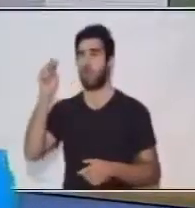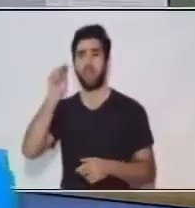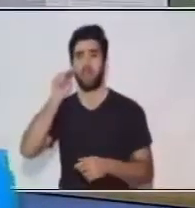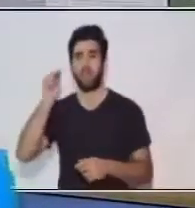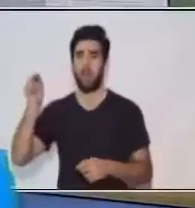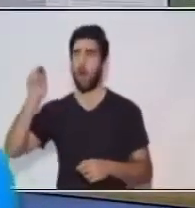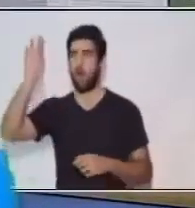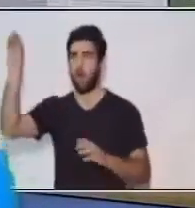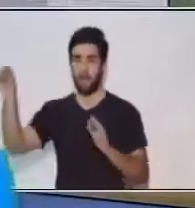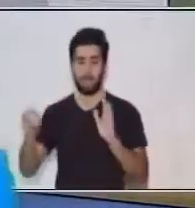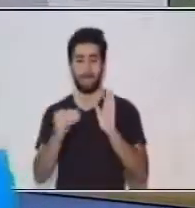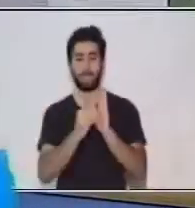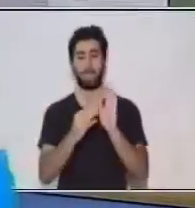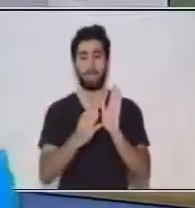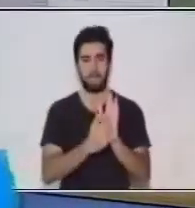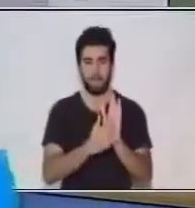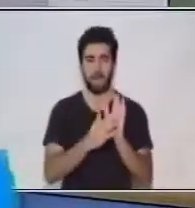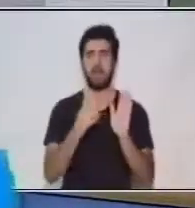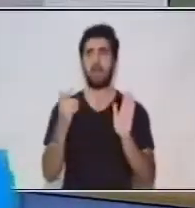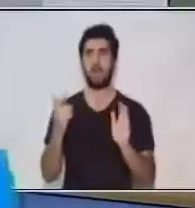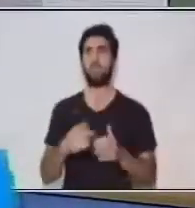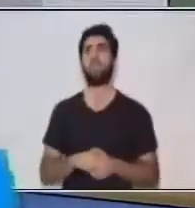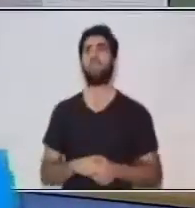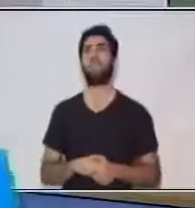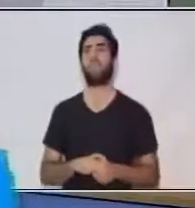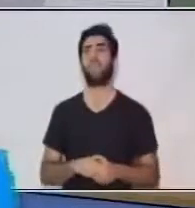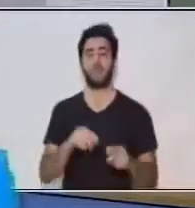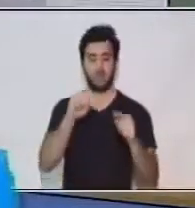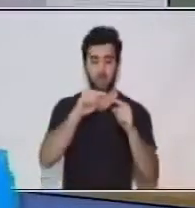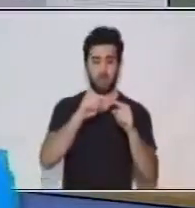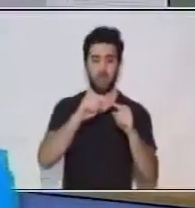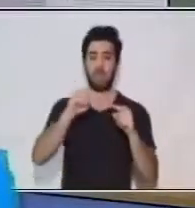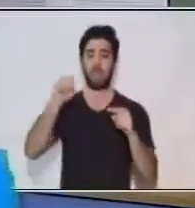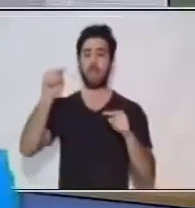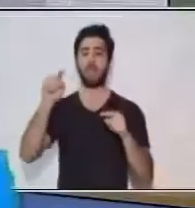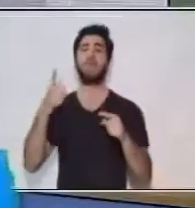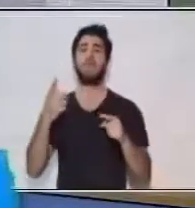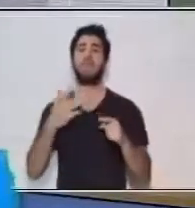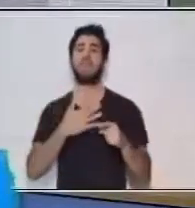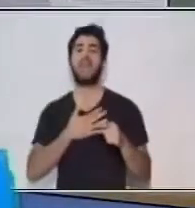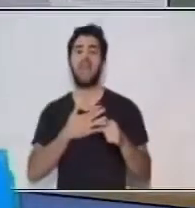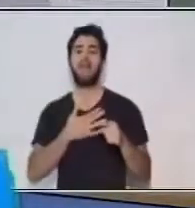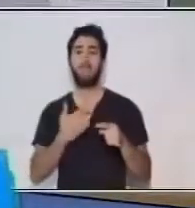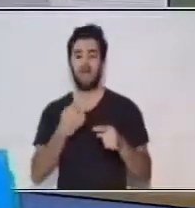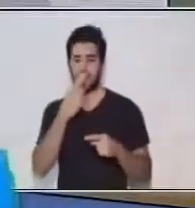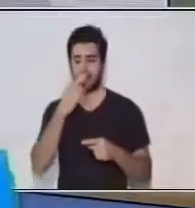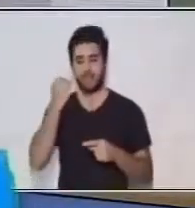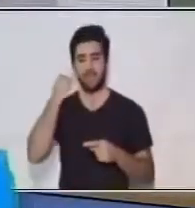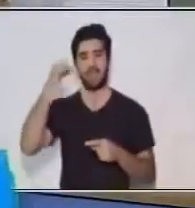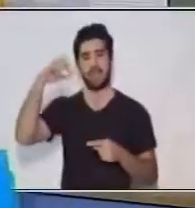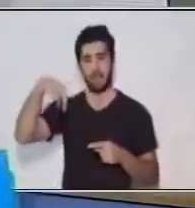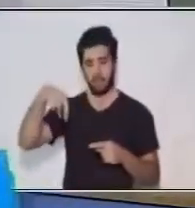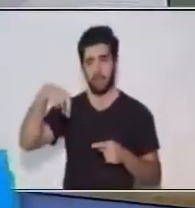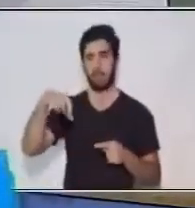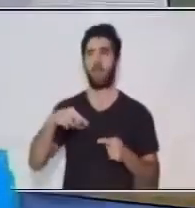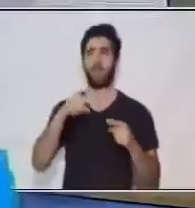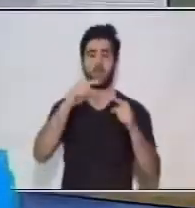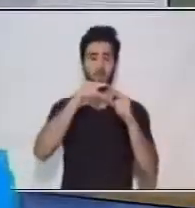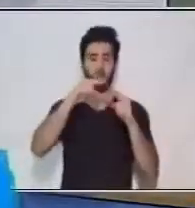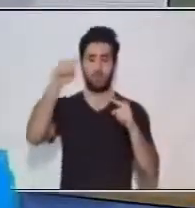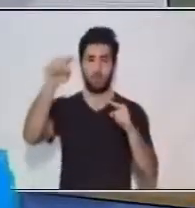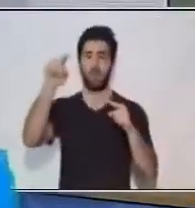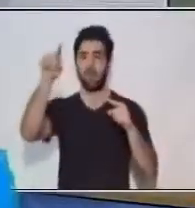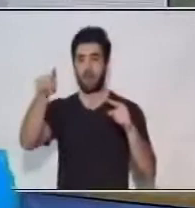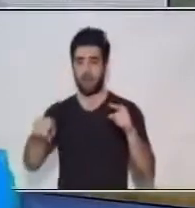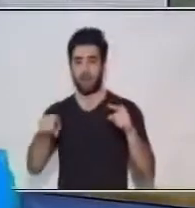nuestro triángulo. El lado más grande se va a llamar, muy bien, se va a llamar hipotenusa. Y cada uno de estos